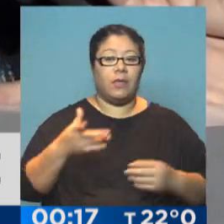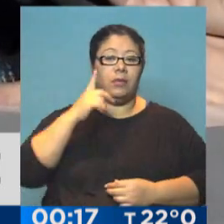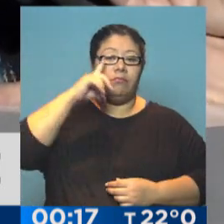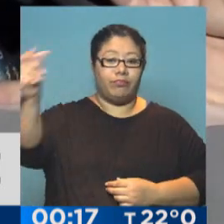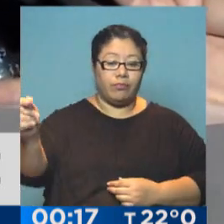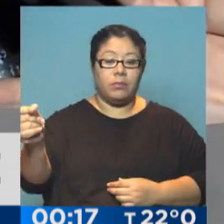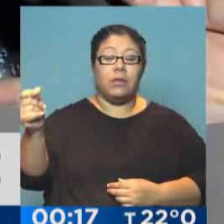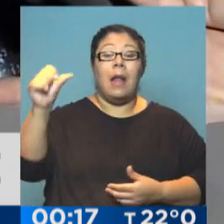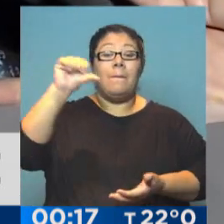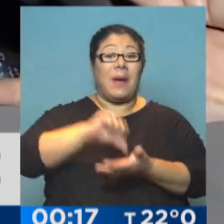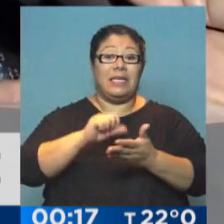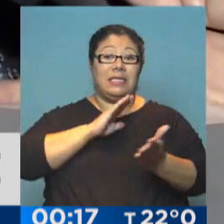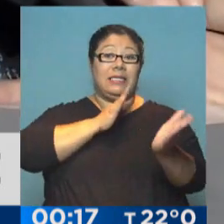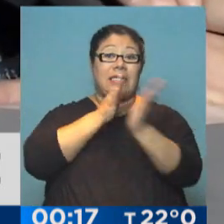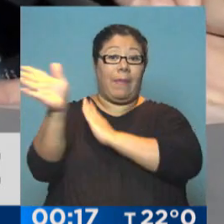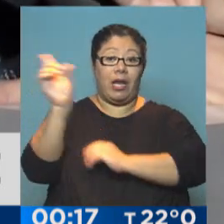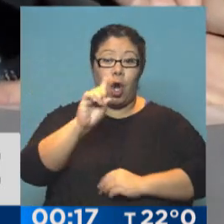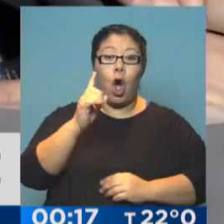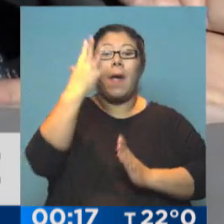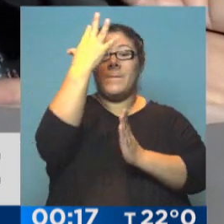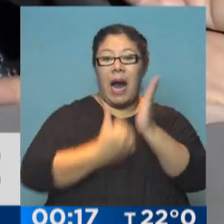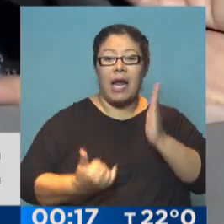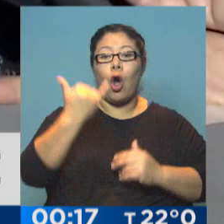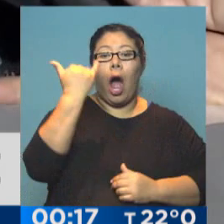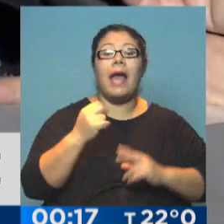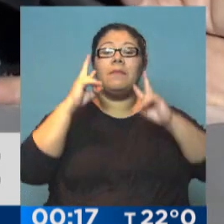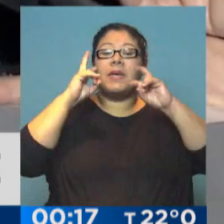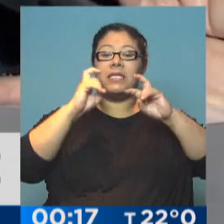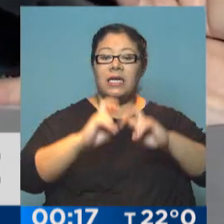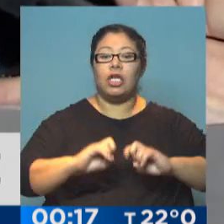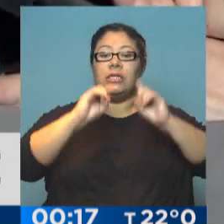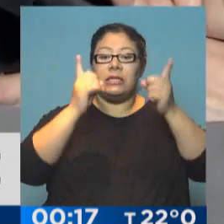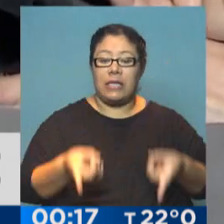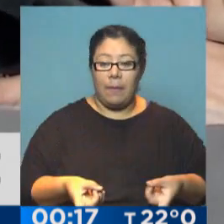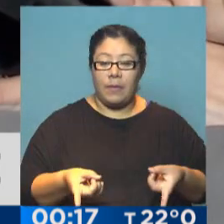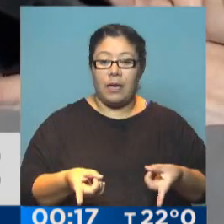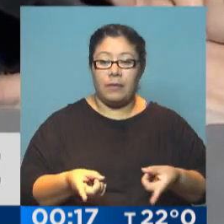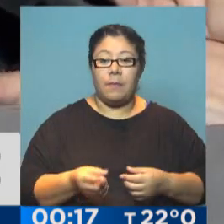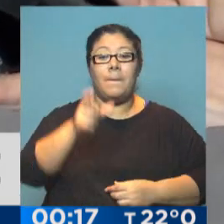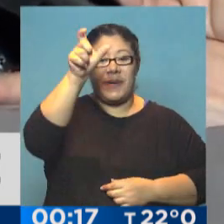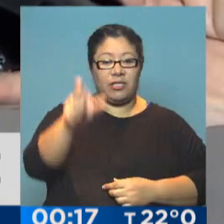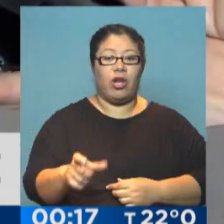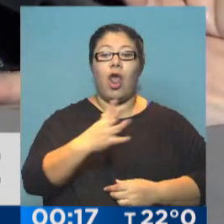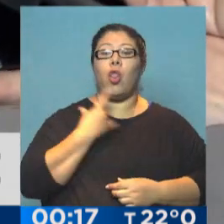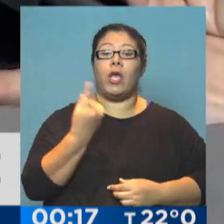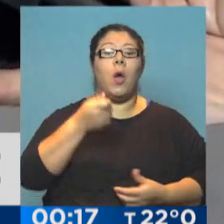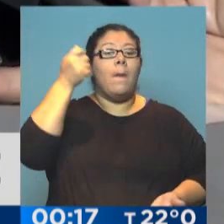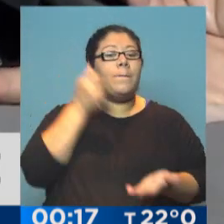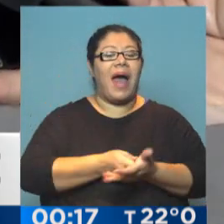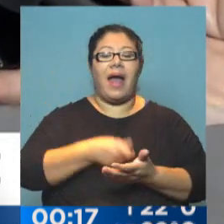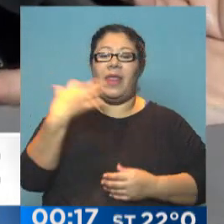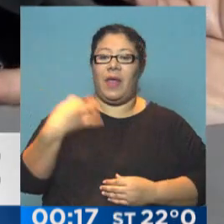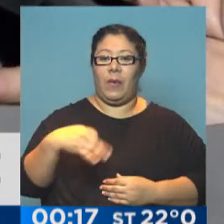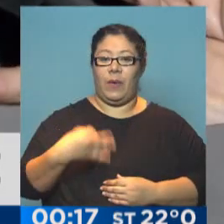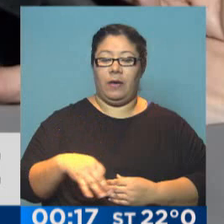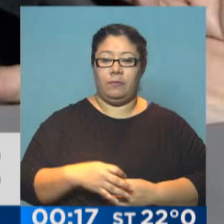salir del país. Le van a embargar todo y van a hacer las investigaciones correspondientes para la persona esa pague como corresponde.